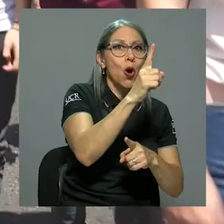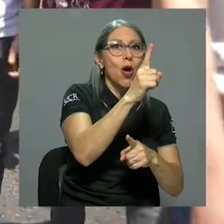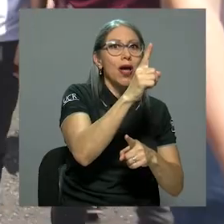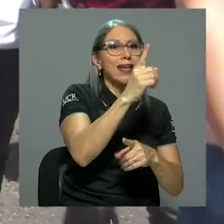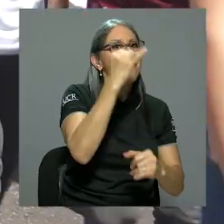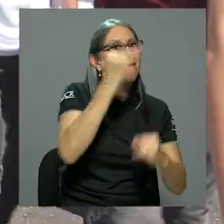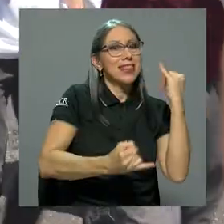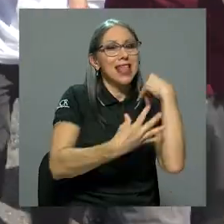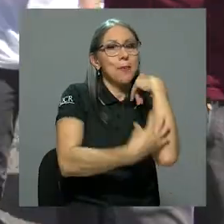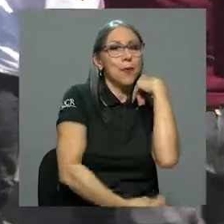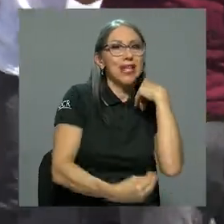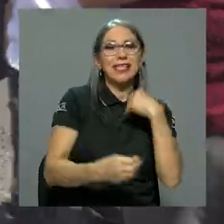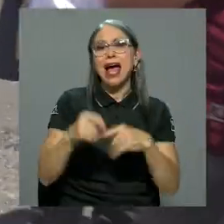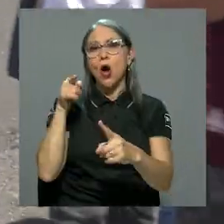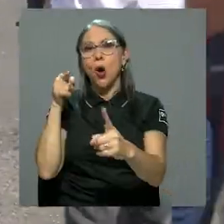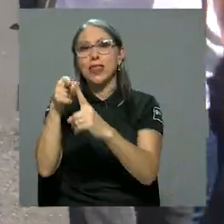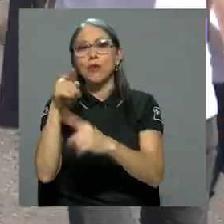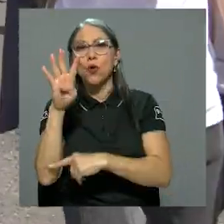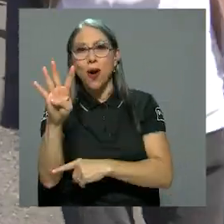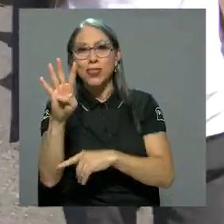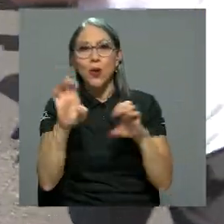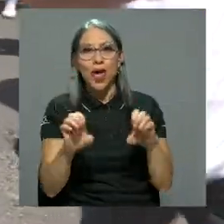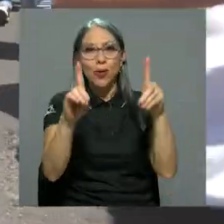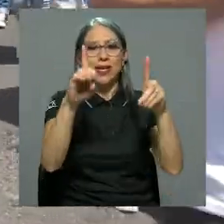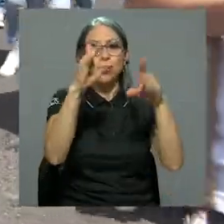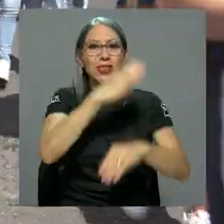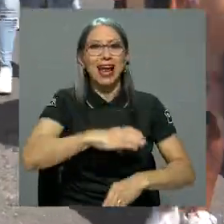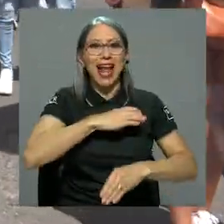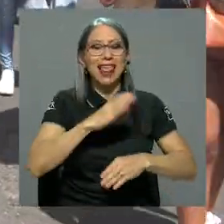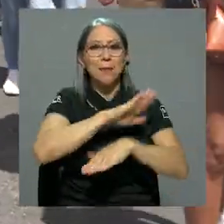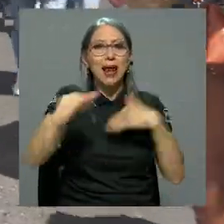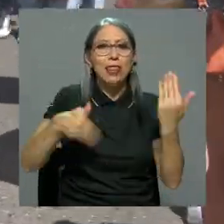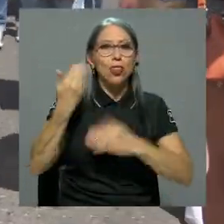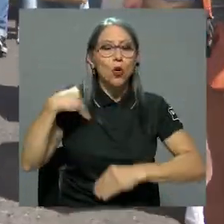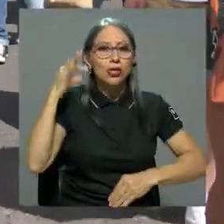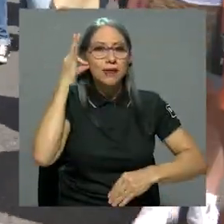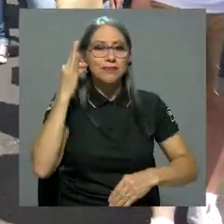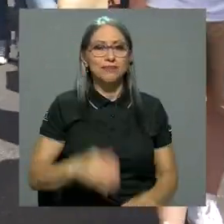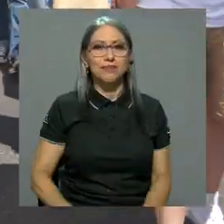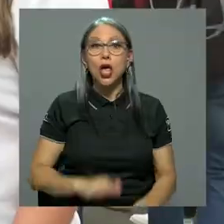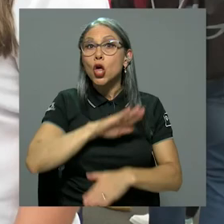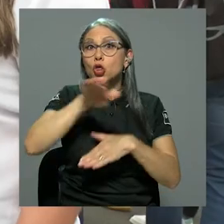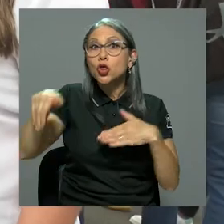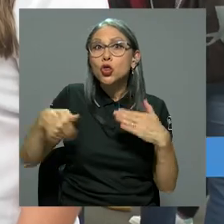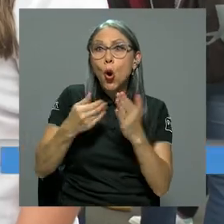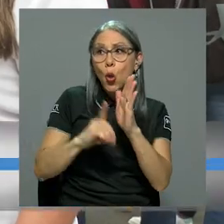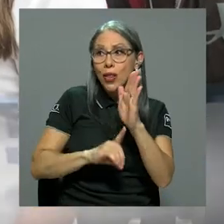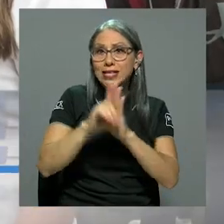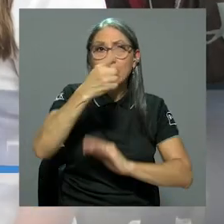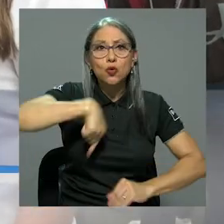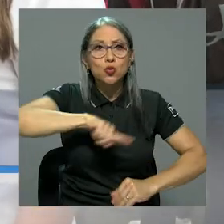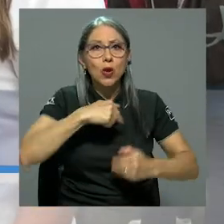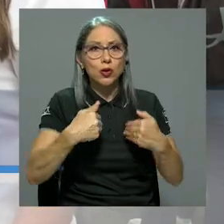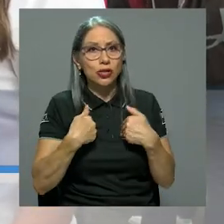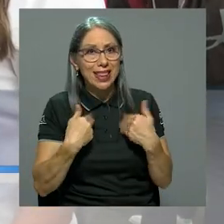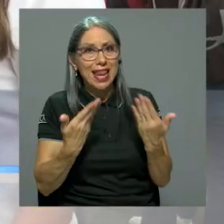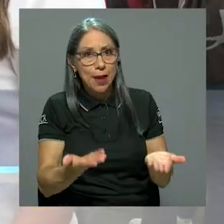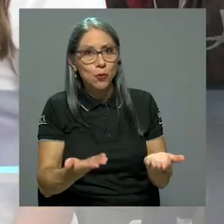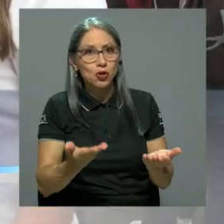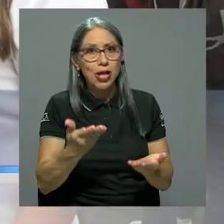pobreza, el 1, y en el 4, el de educación de calidad para todos y para todas. Todo el desarrollo que